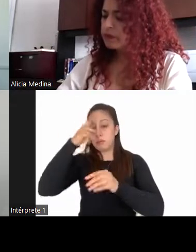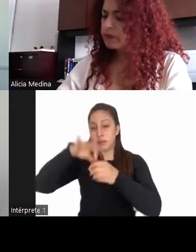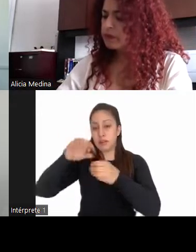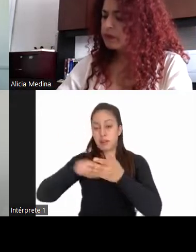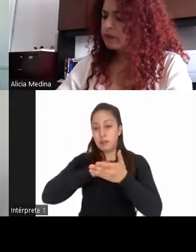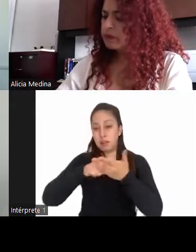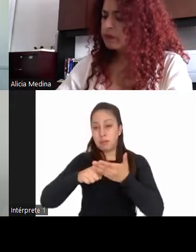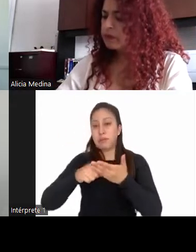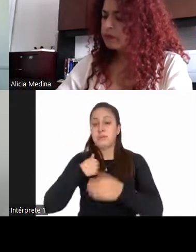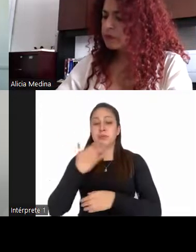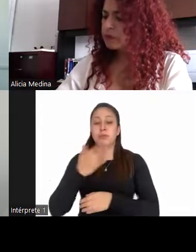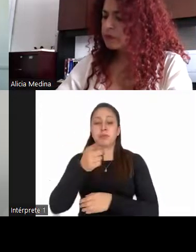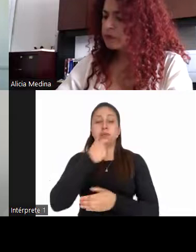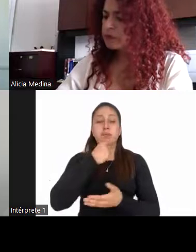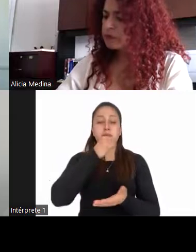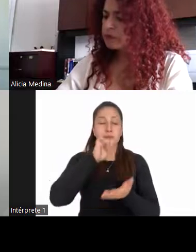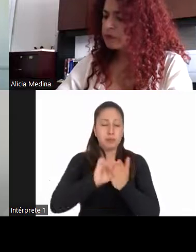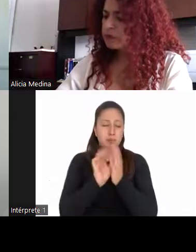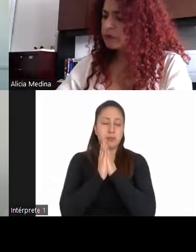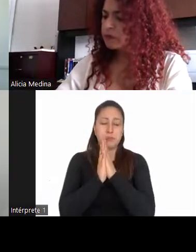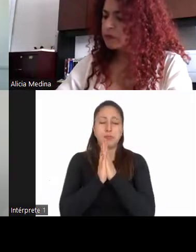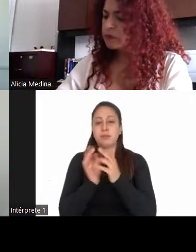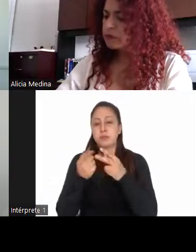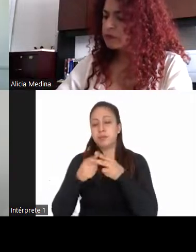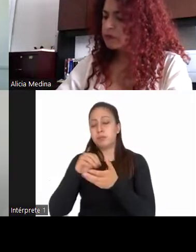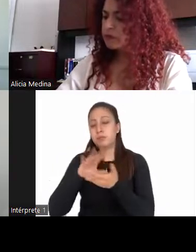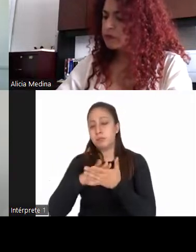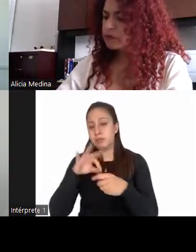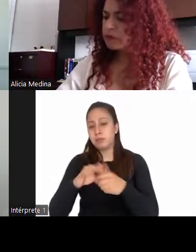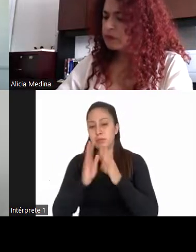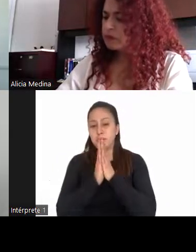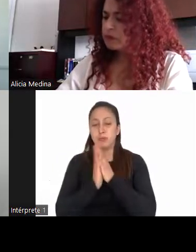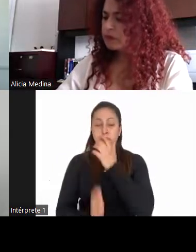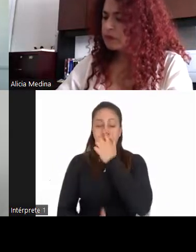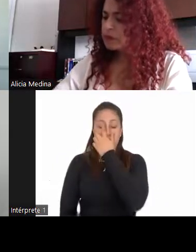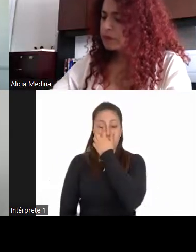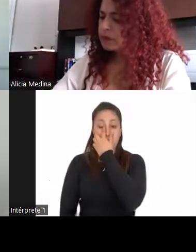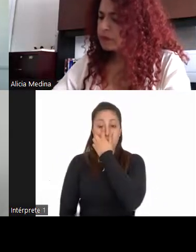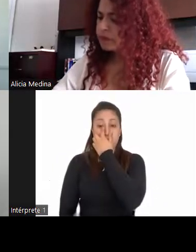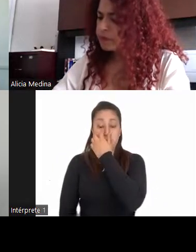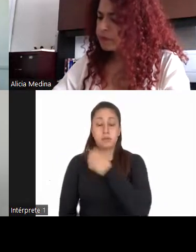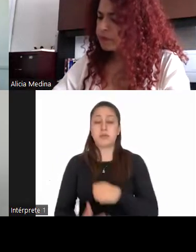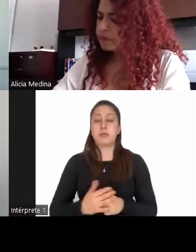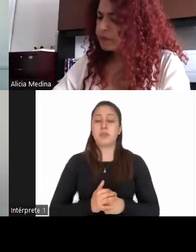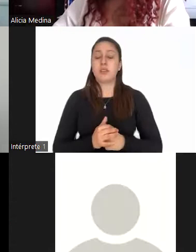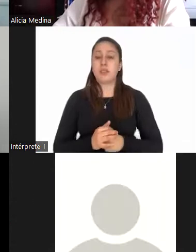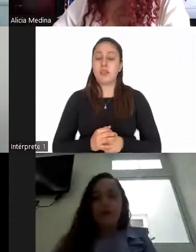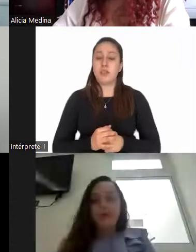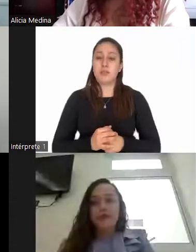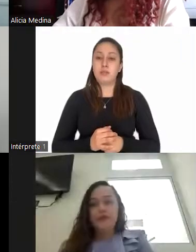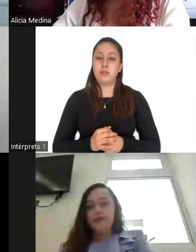el procedimiento, diputado secretario. Con mucho gusto, diputado presidente.